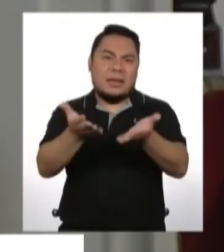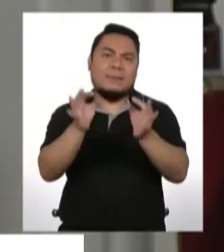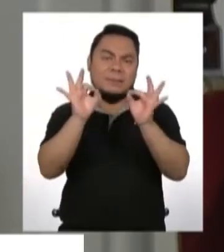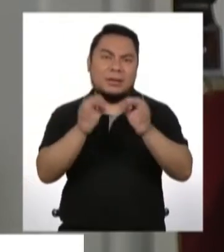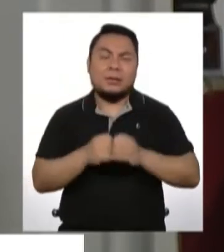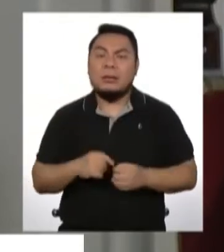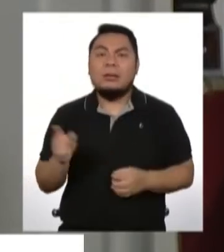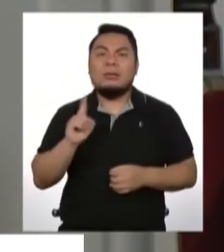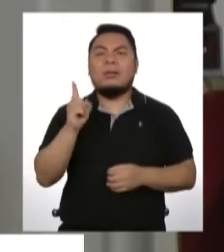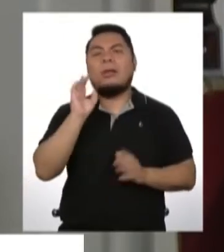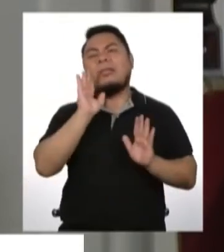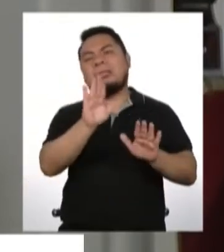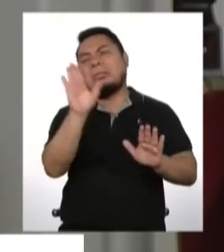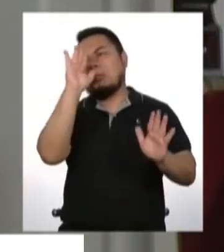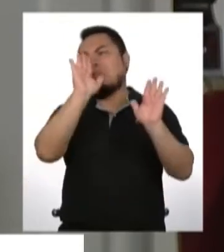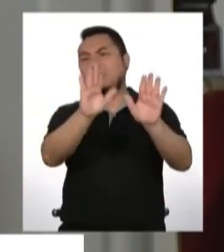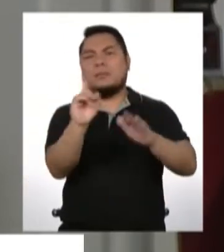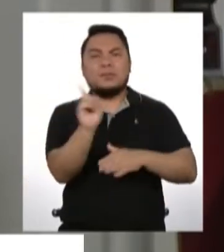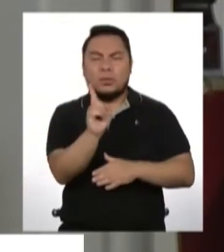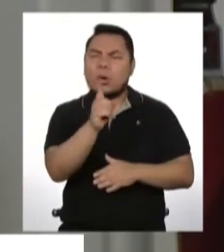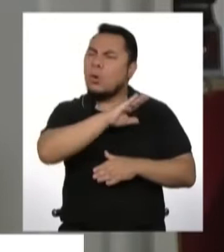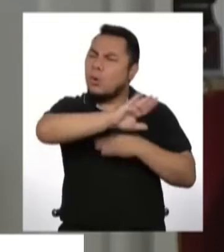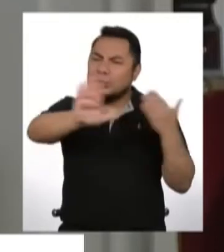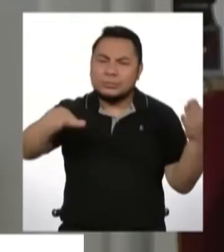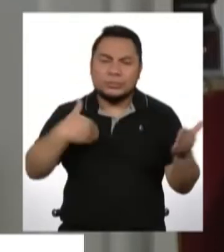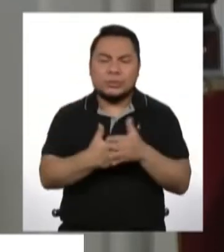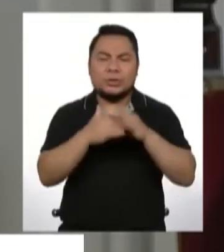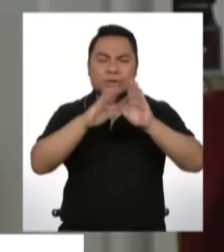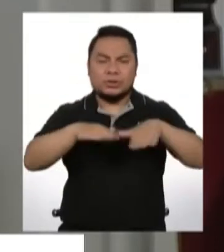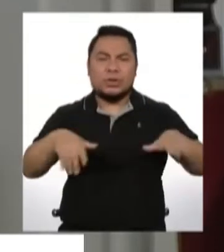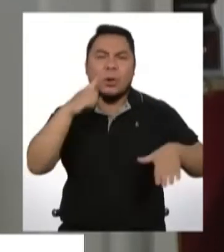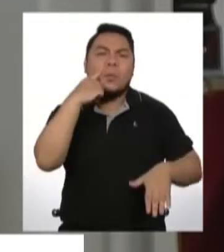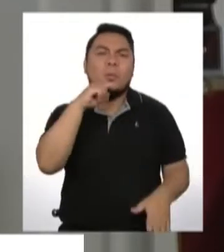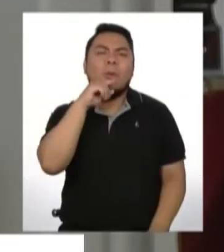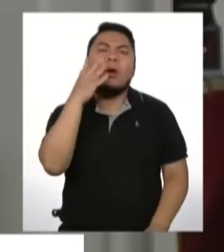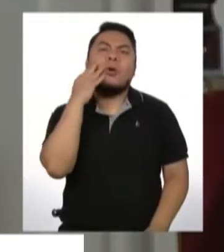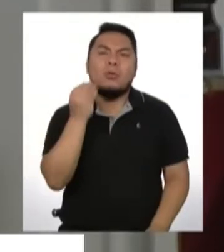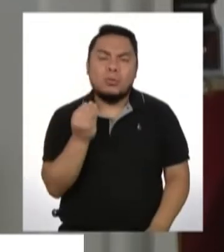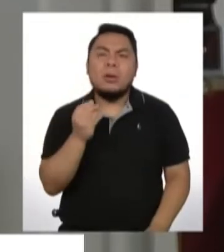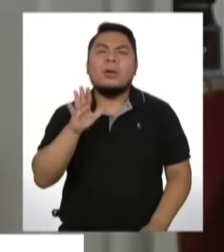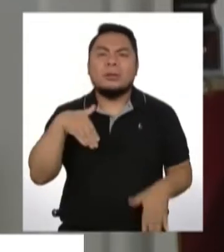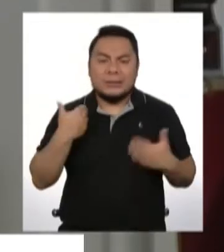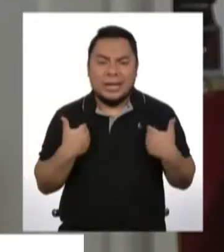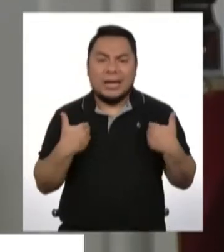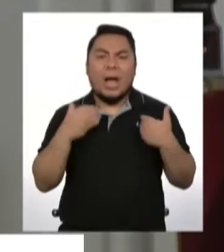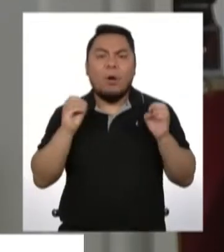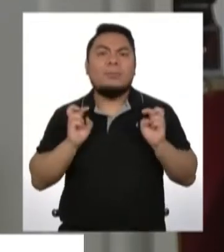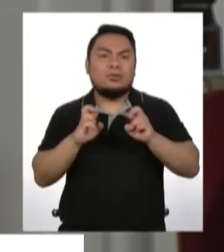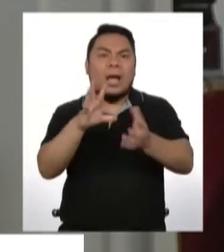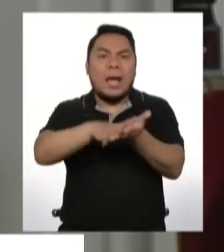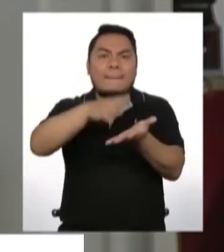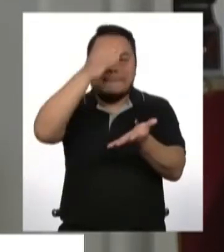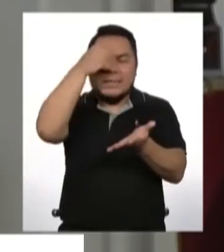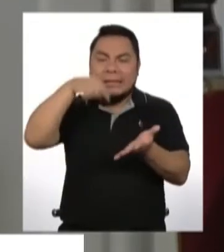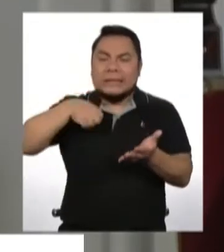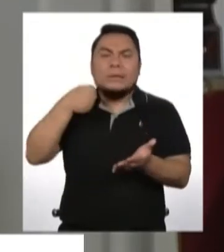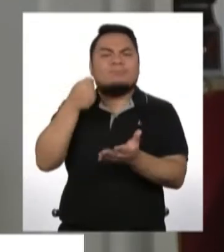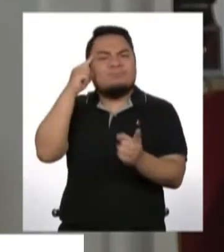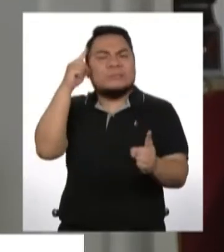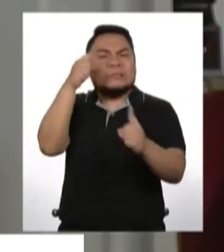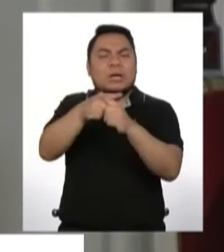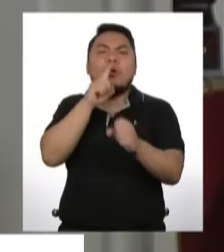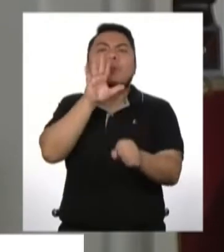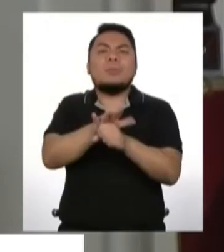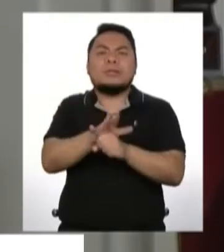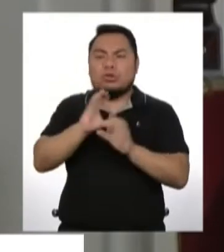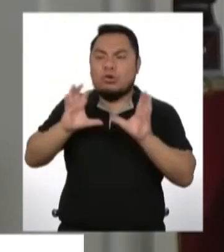de preocuparnos que todos los niños, niñas y adolescentes puedan tener la oportunidad de aprender. Ese es el reto que hemos asumido y estamos seguros que